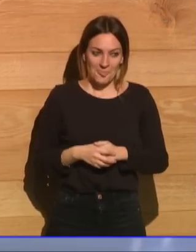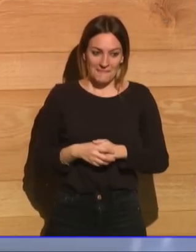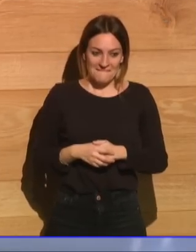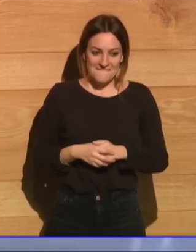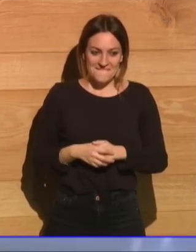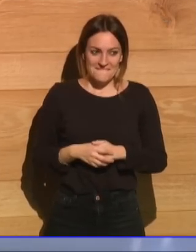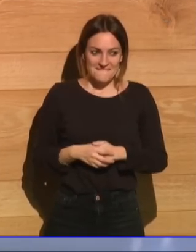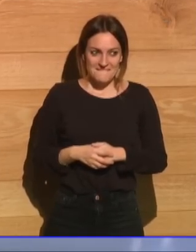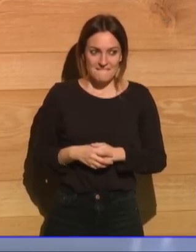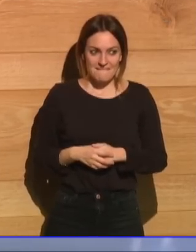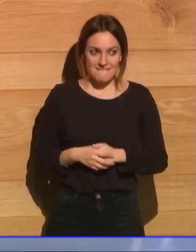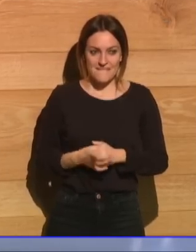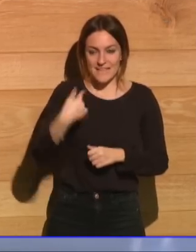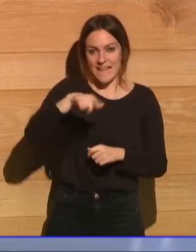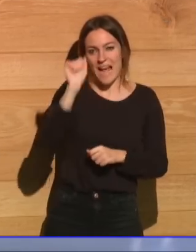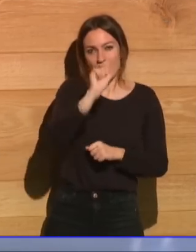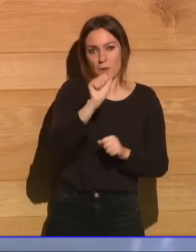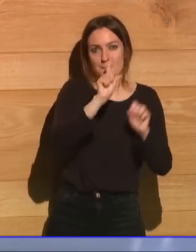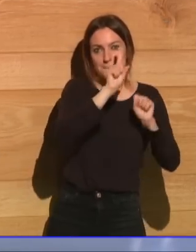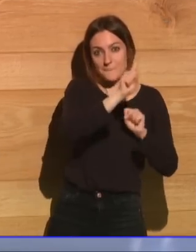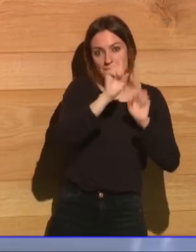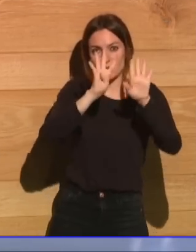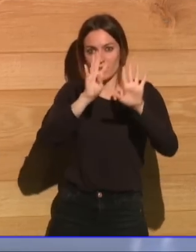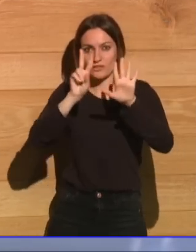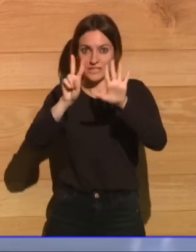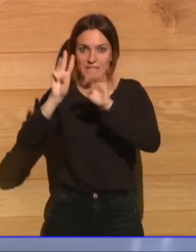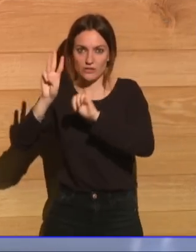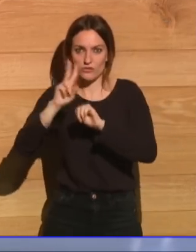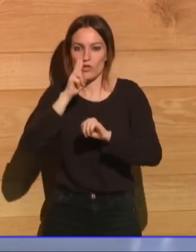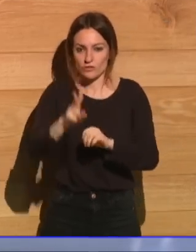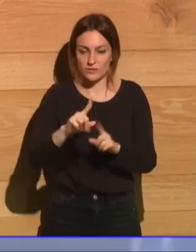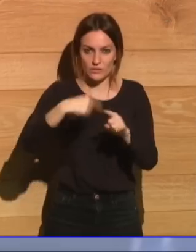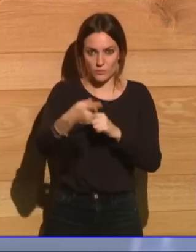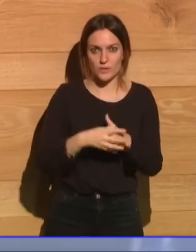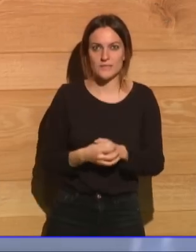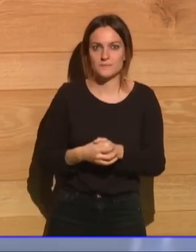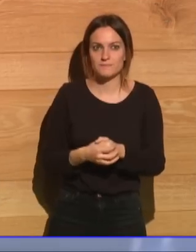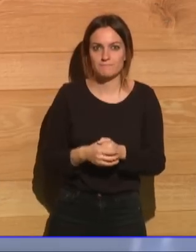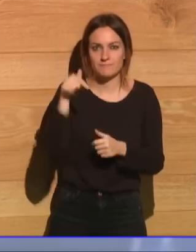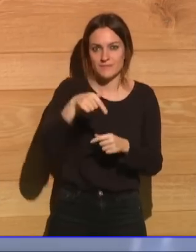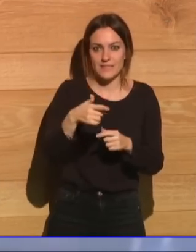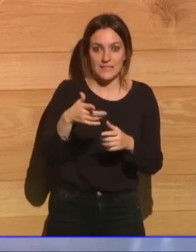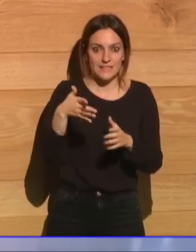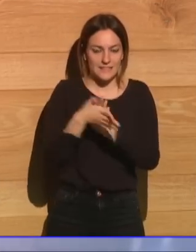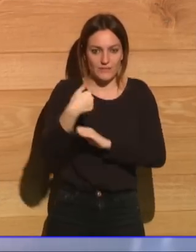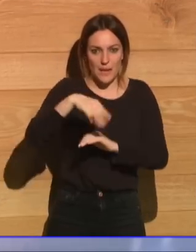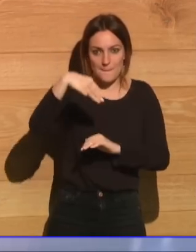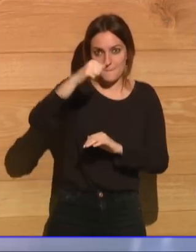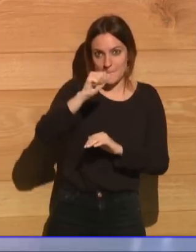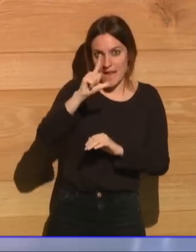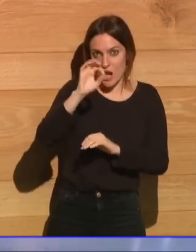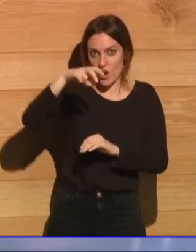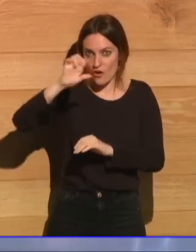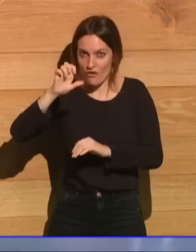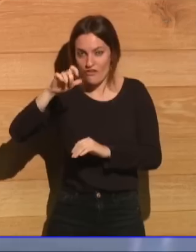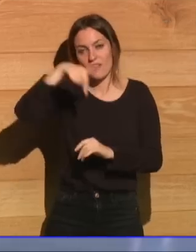El expreso de medianoche, ya estamos en 1978, 2 años después. Maxi Malone ha sido un fracaso en taquilla que nadie se esperaba